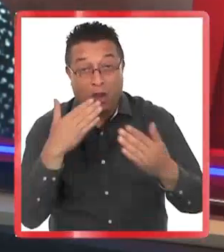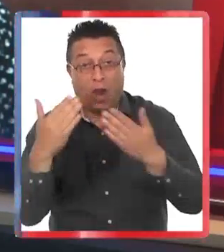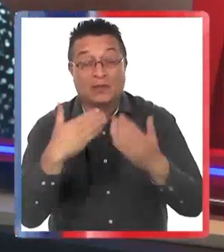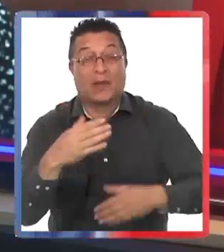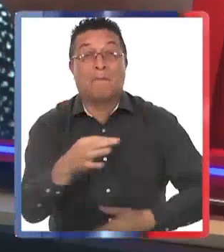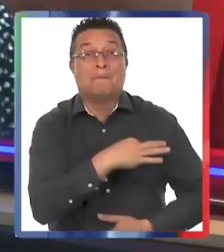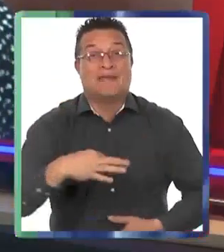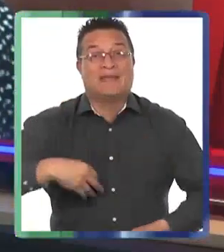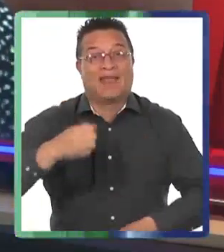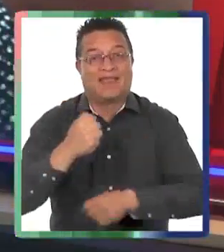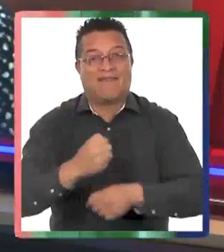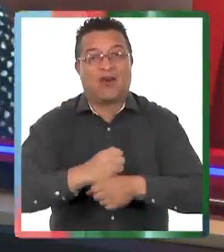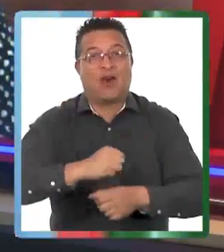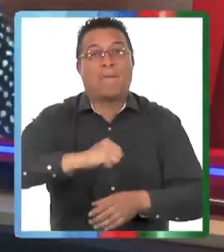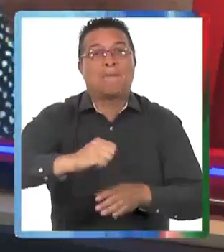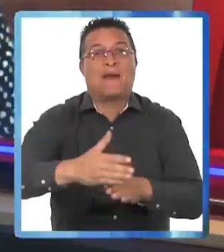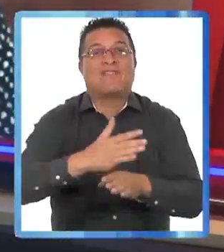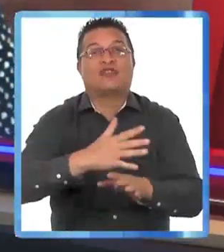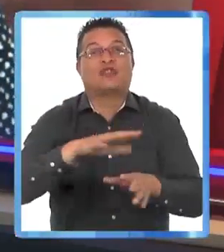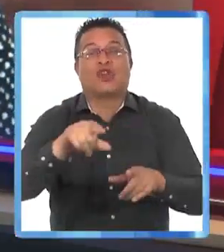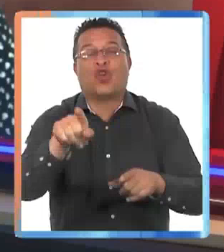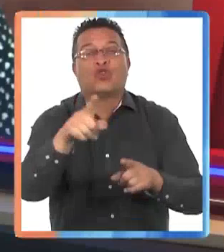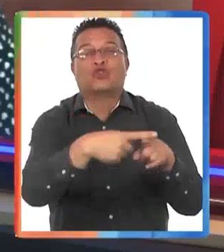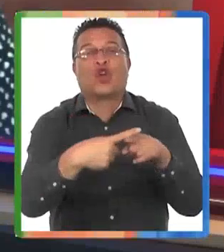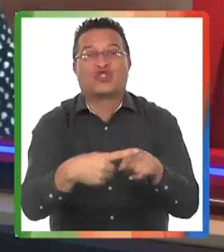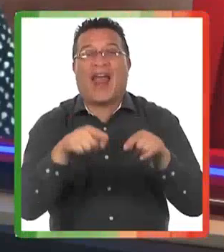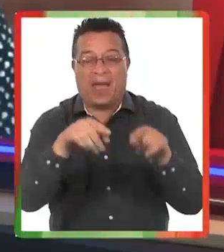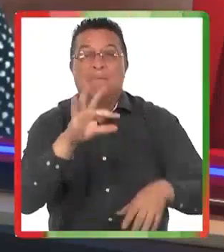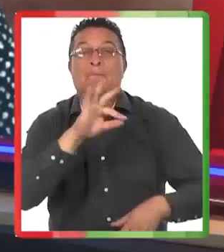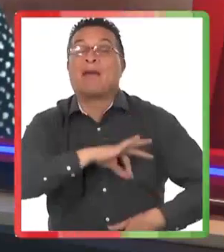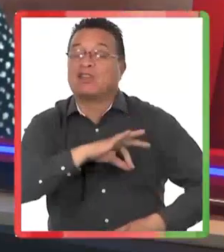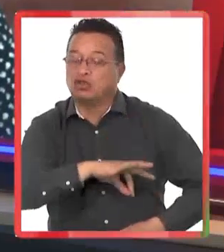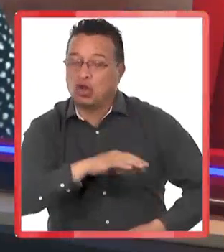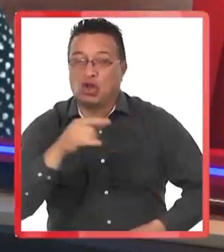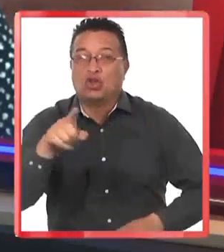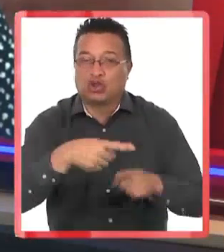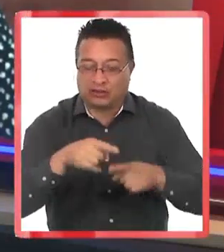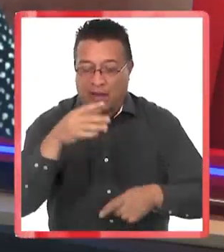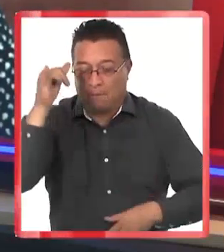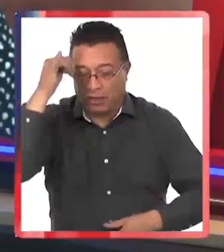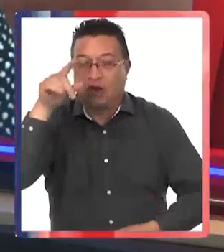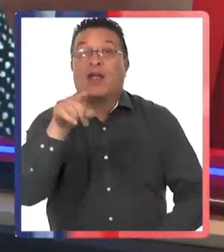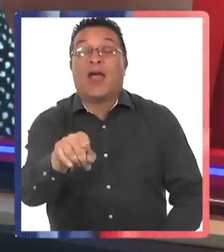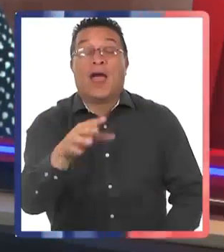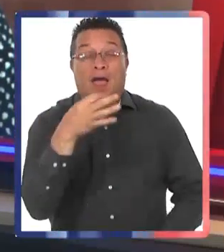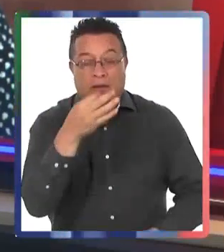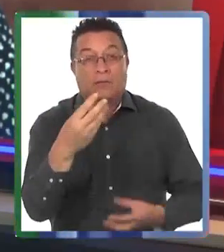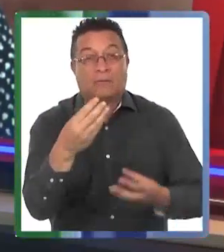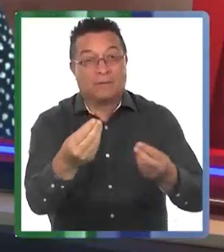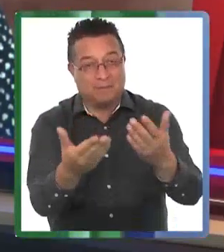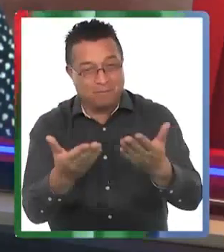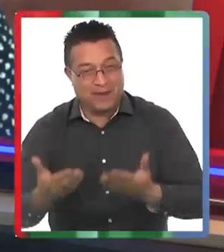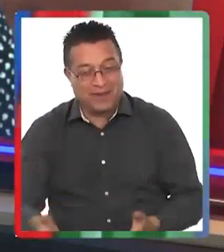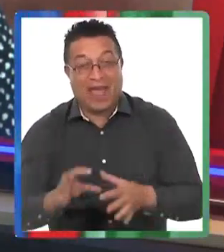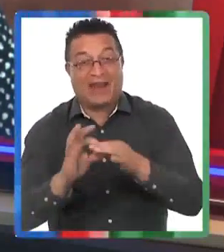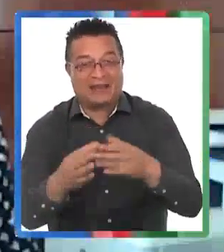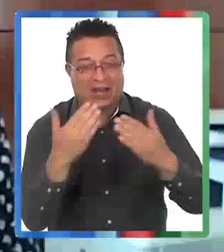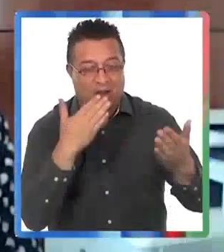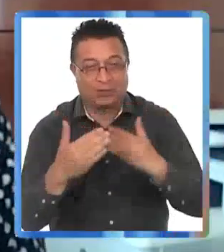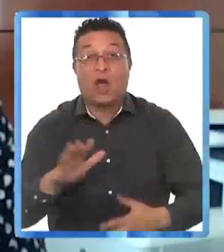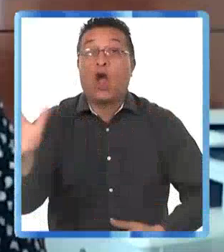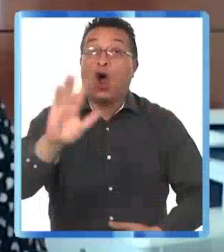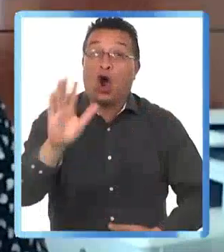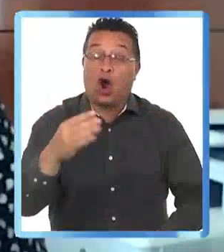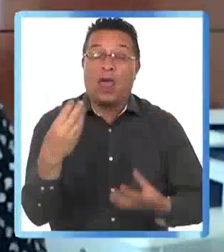conversamos con la ministra del Trabajo y Previsión Social, la tenemos ahí en pantalla. Janet Jara está con nosotros. Ministra, a nombre de los canales regionales, bienvenida y muchas gracias por esta conversación.